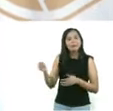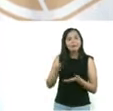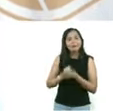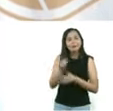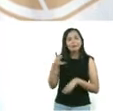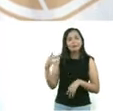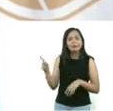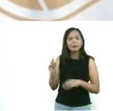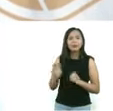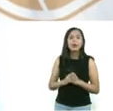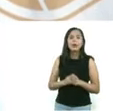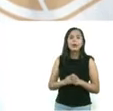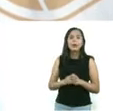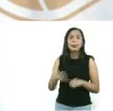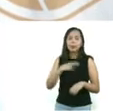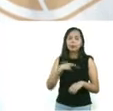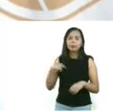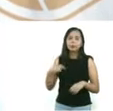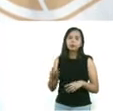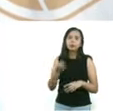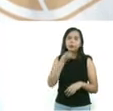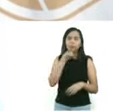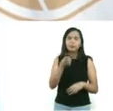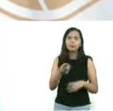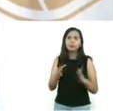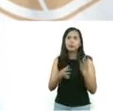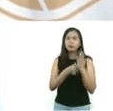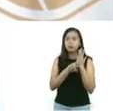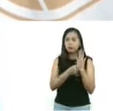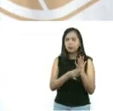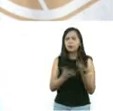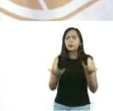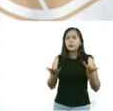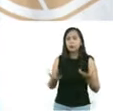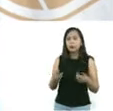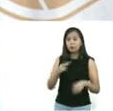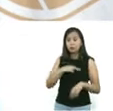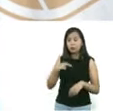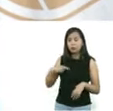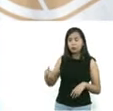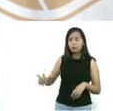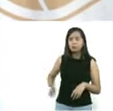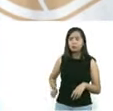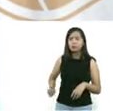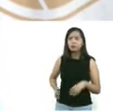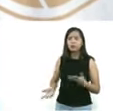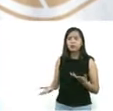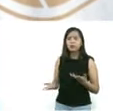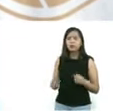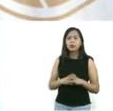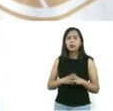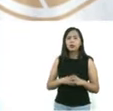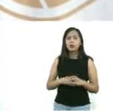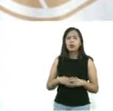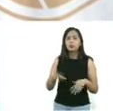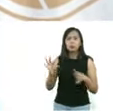podemos decir es que desde nuestro gobierno ni establecemos contubernio con